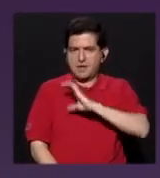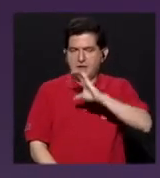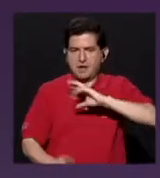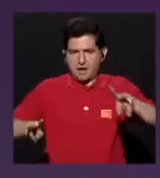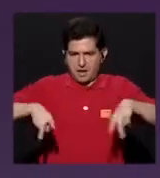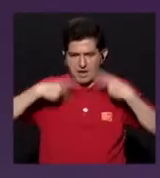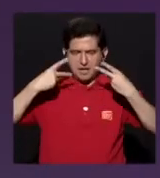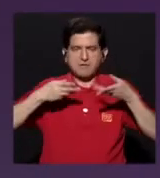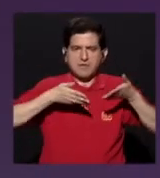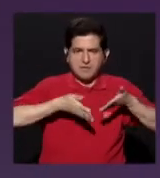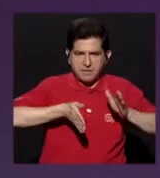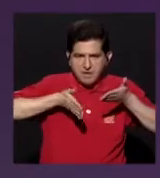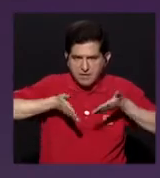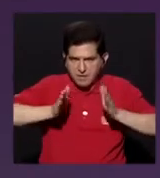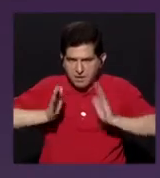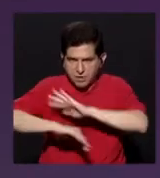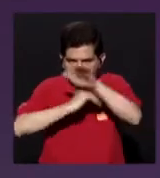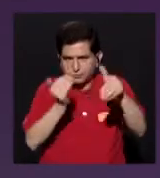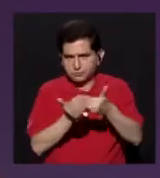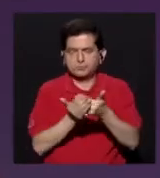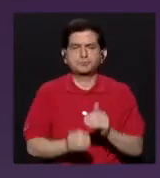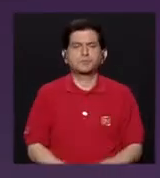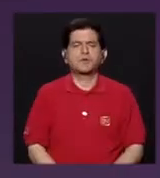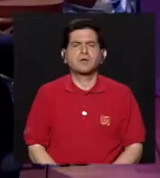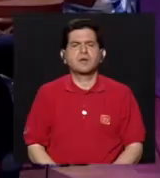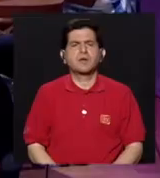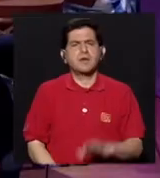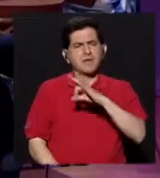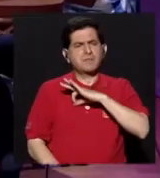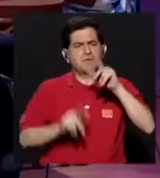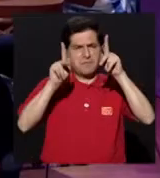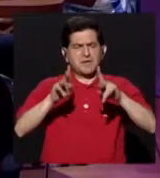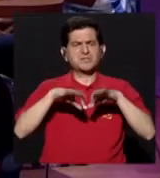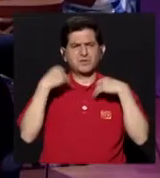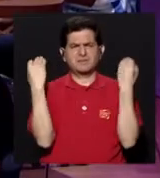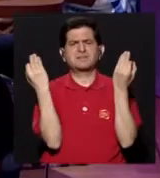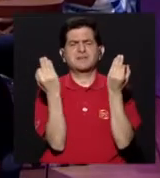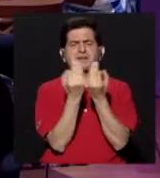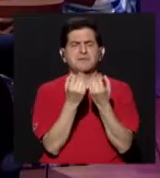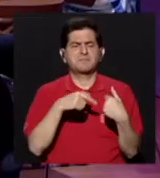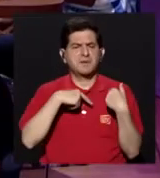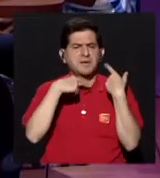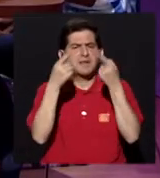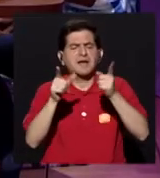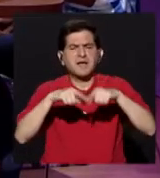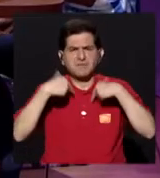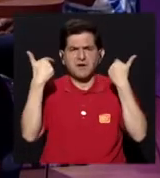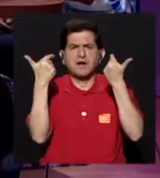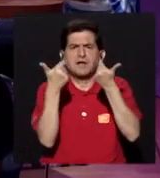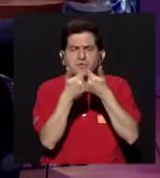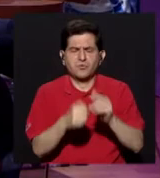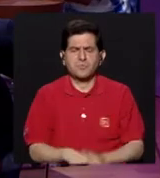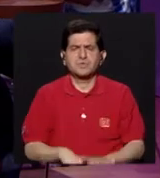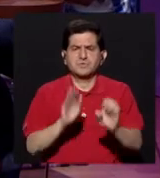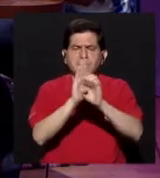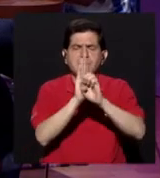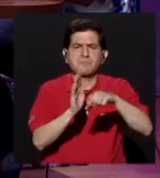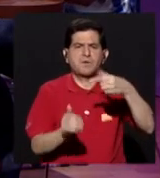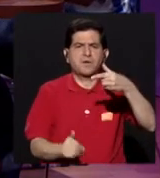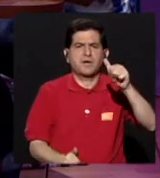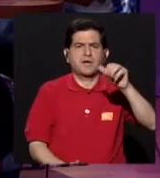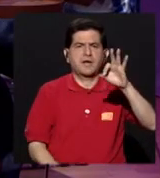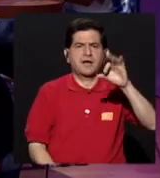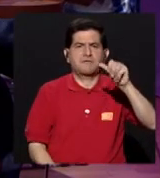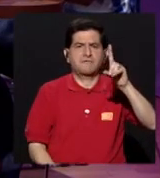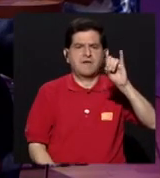de vida de nuestros hijos y de nuestras hijas. ¿Qué beneficios obtienen las personas familiares que asisten a estos grupos, por ejemplo los de GAFADIS?